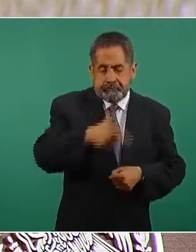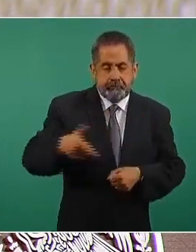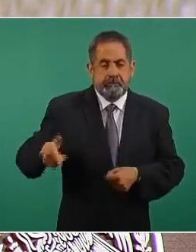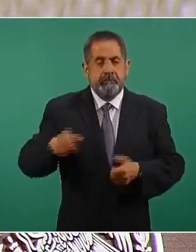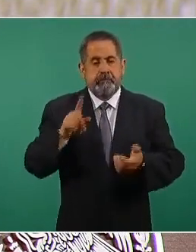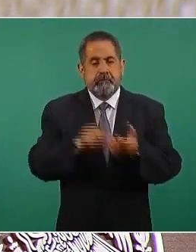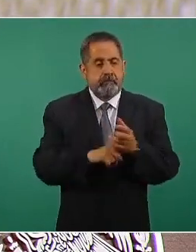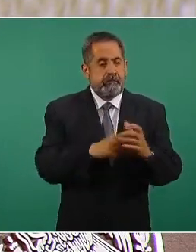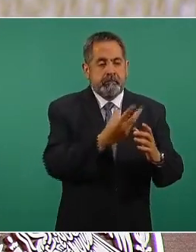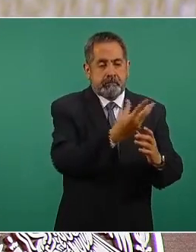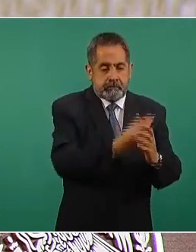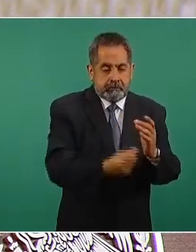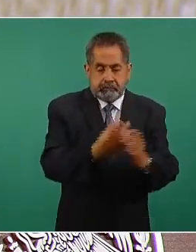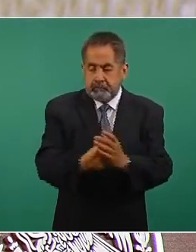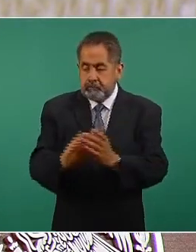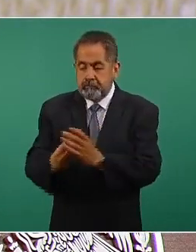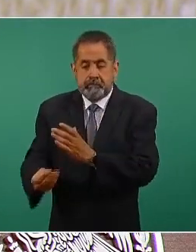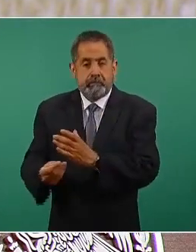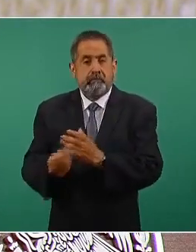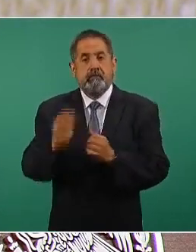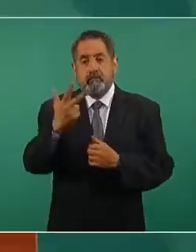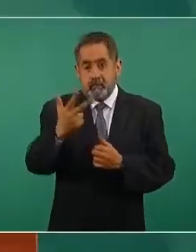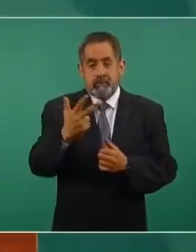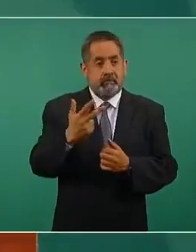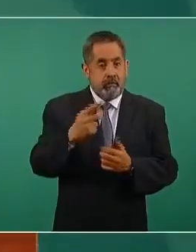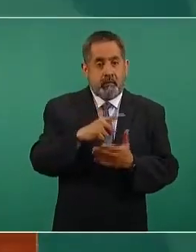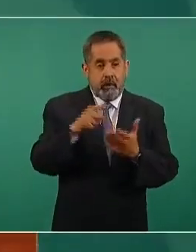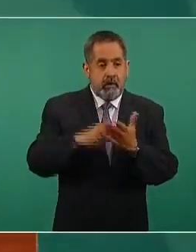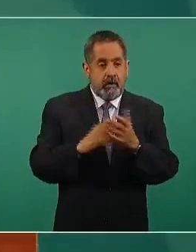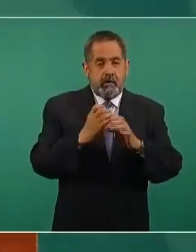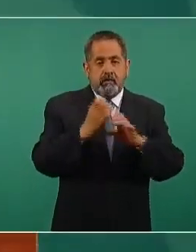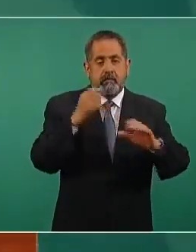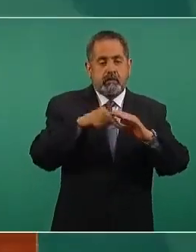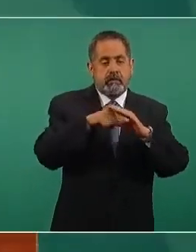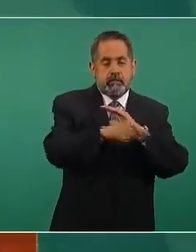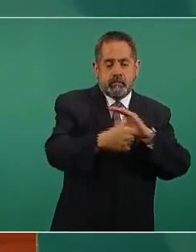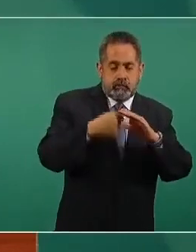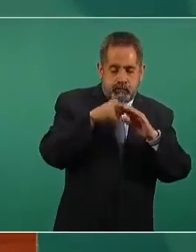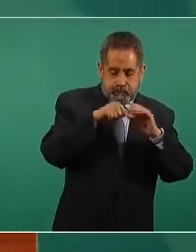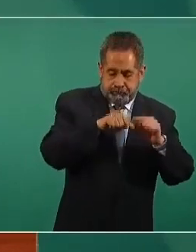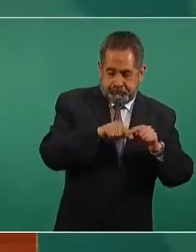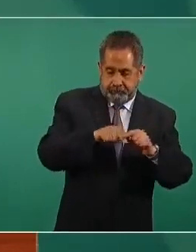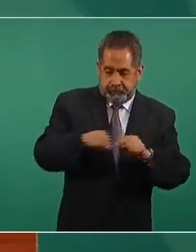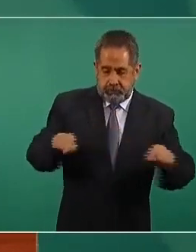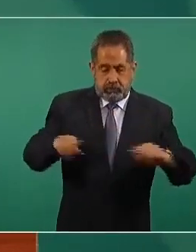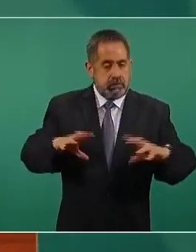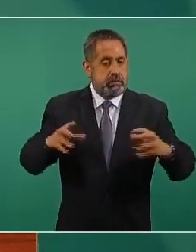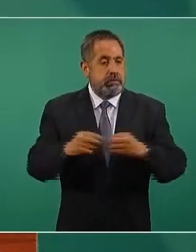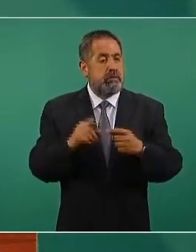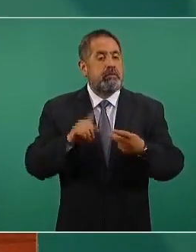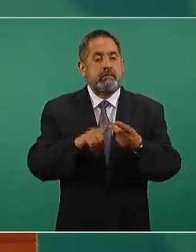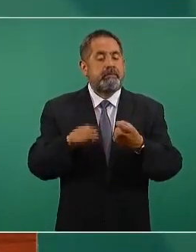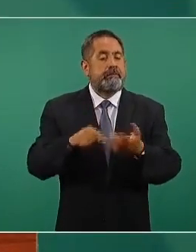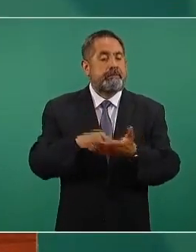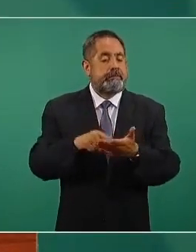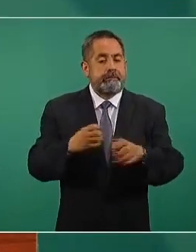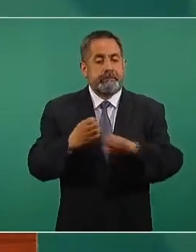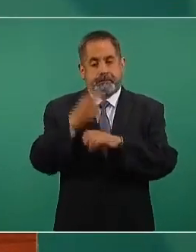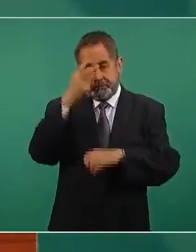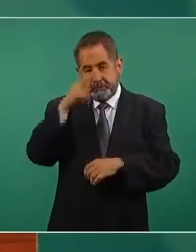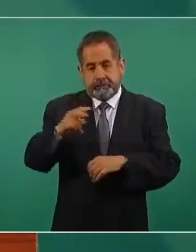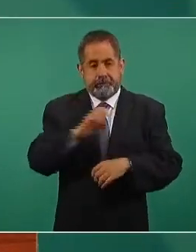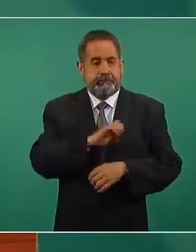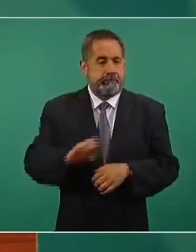8 posibles tomas clandestinas, de los cuales se encuentran ubicados en el Estado de México, municipio